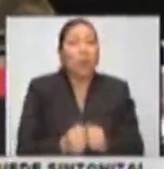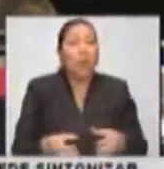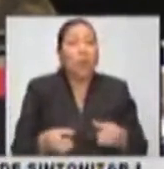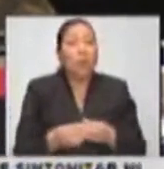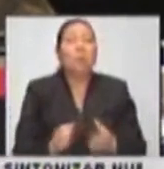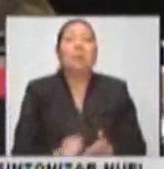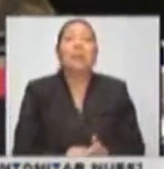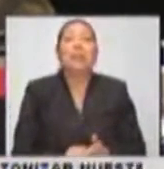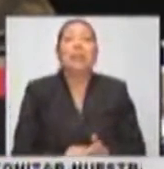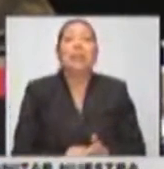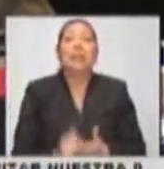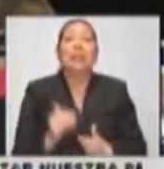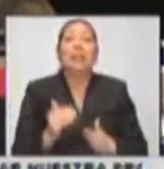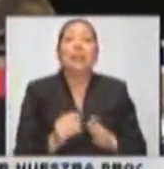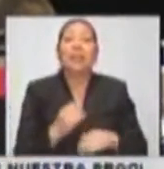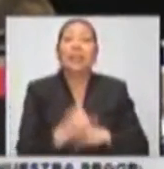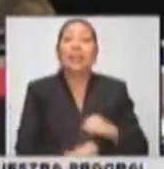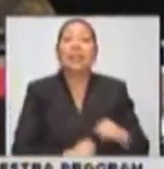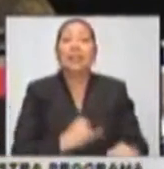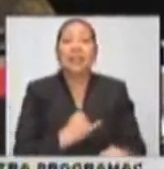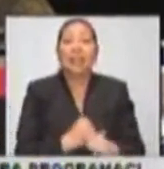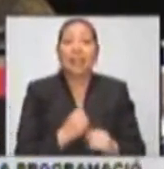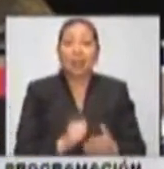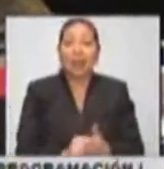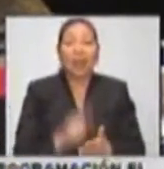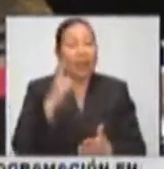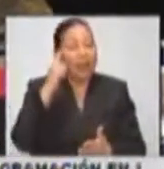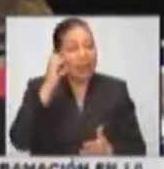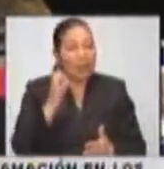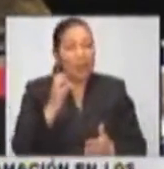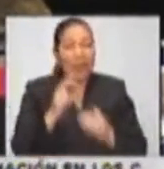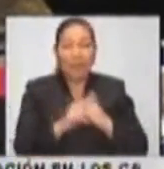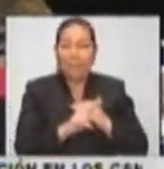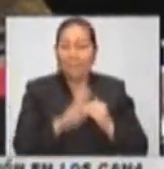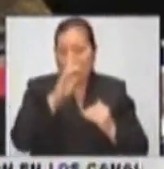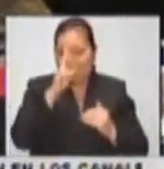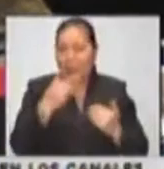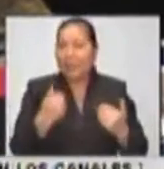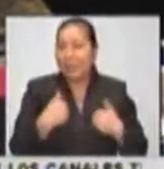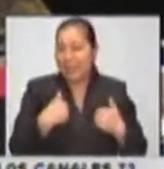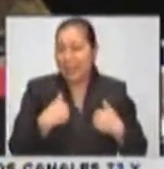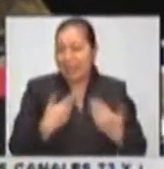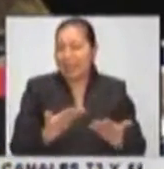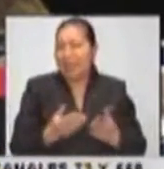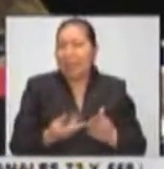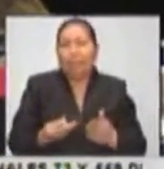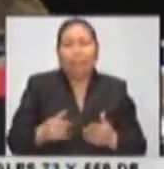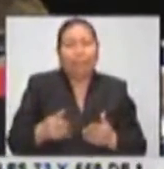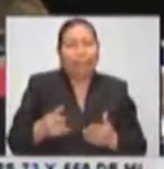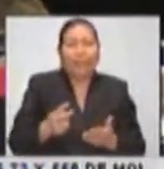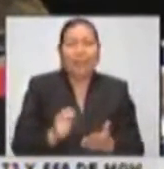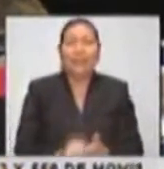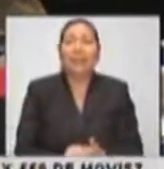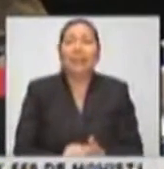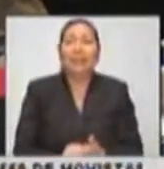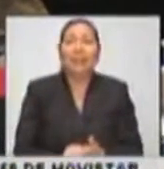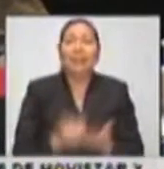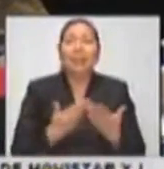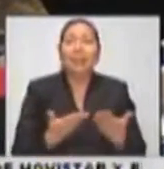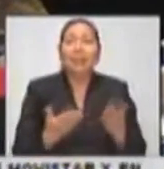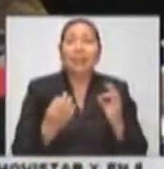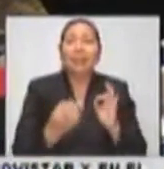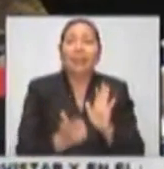con expertos internacionales. Creo que Perú, todos sabemos, tiene un exceso de